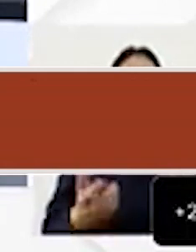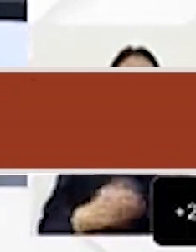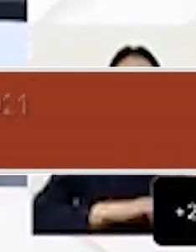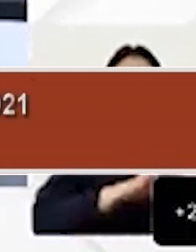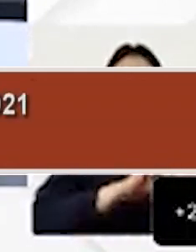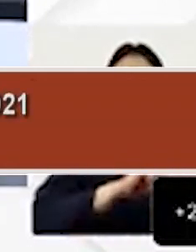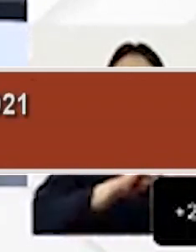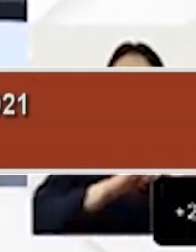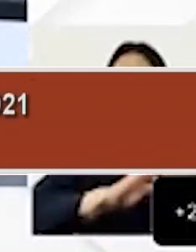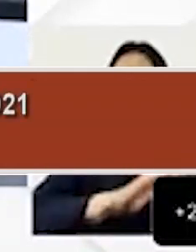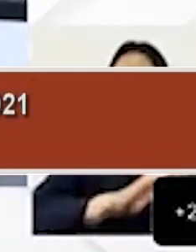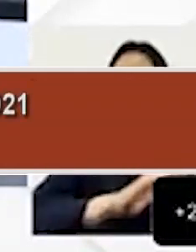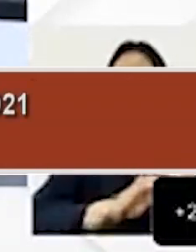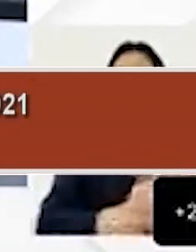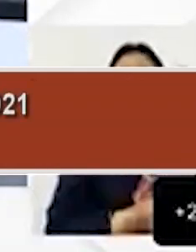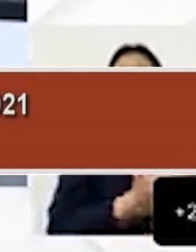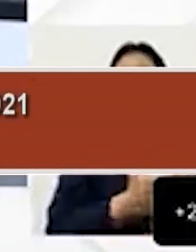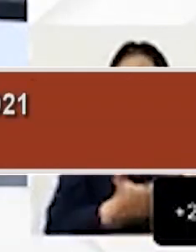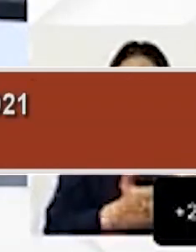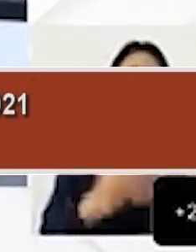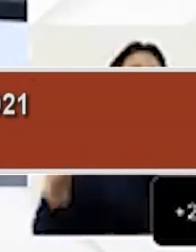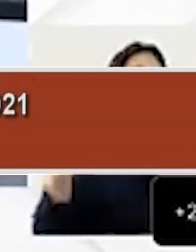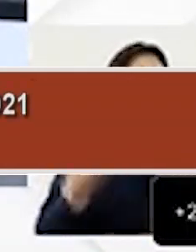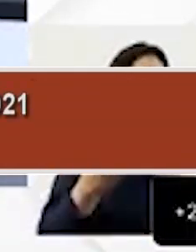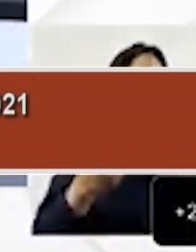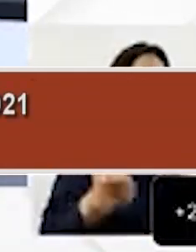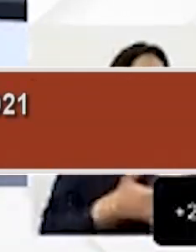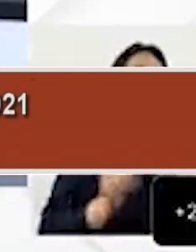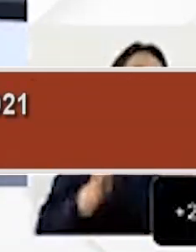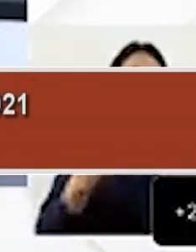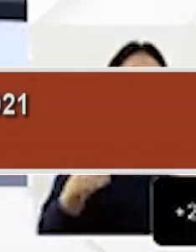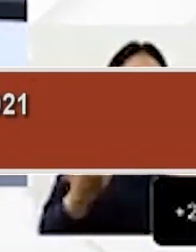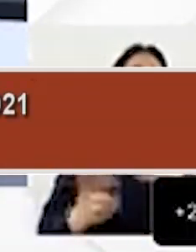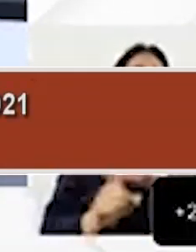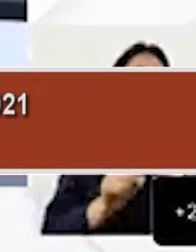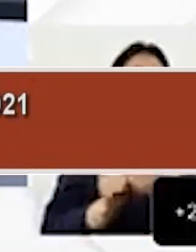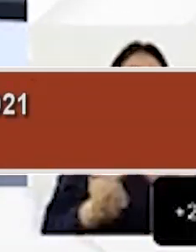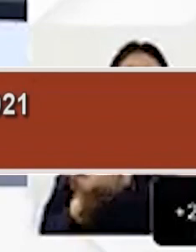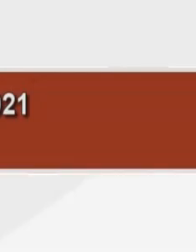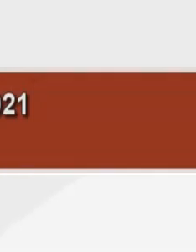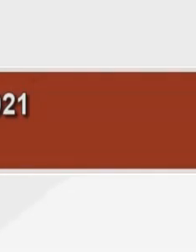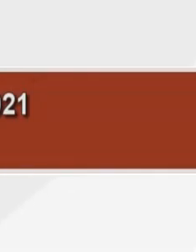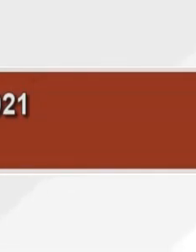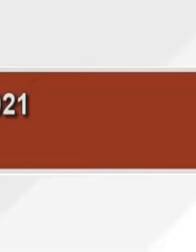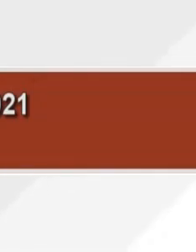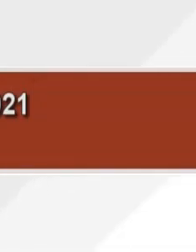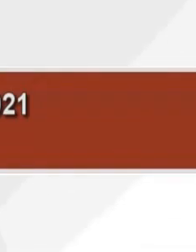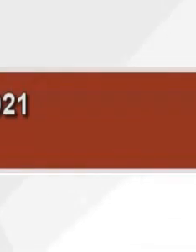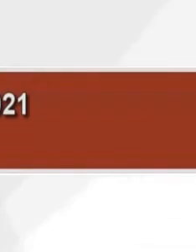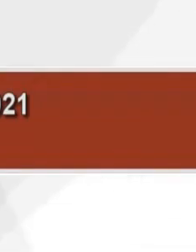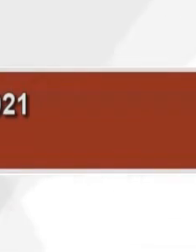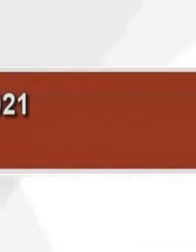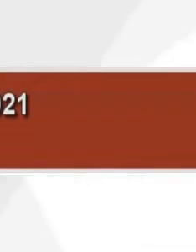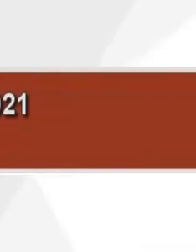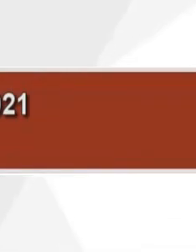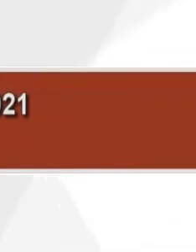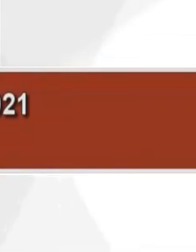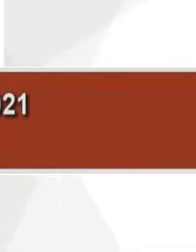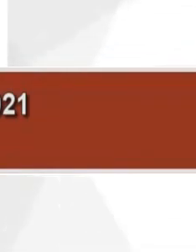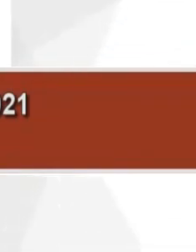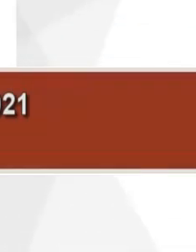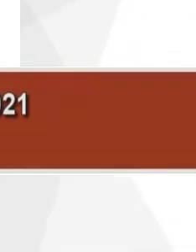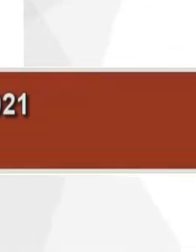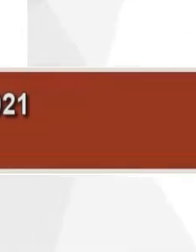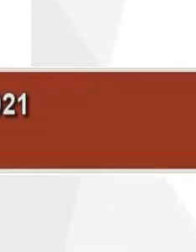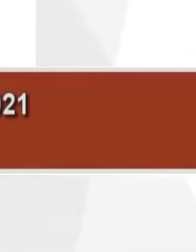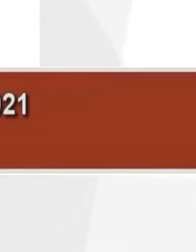principal problema público estructural que tiene nuestra sociedad. Y no es de ahora, desde hace mucho tiempo atrás. Asimismo, indicó que el Ministerio de Transporte